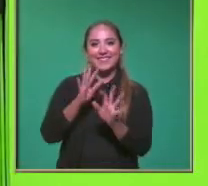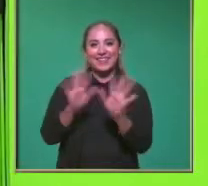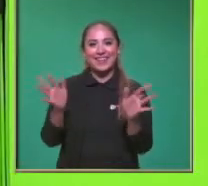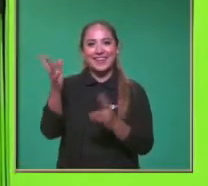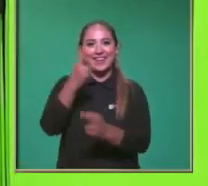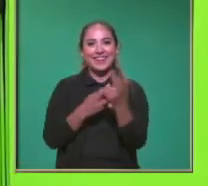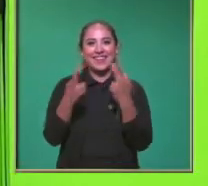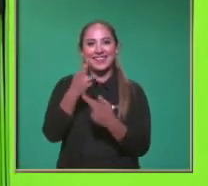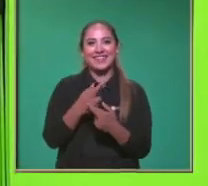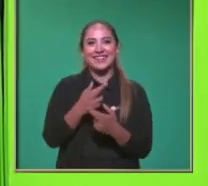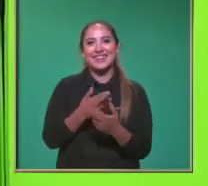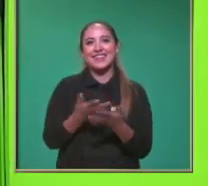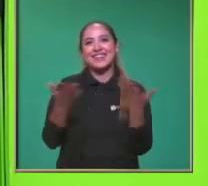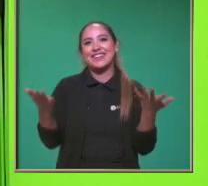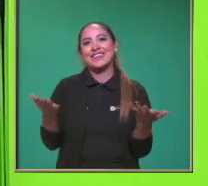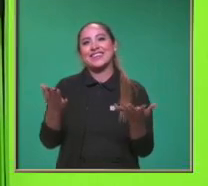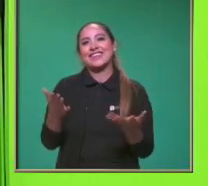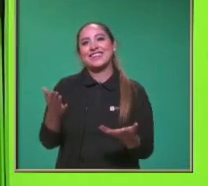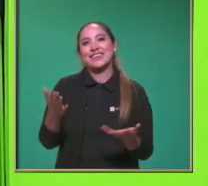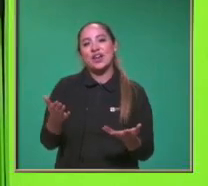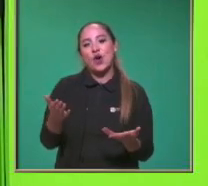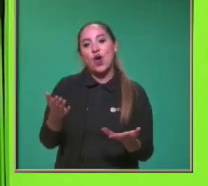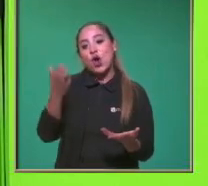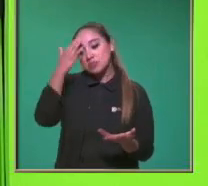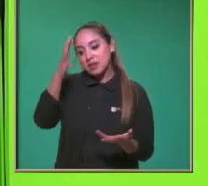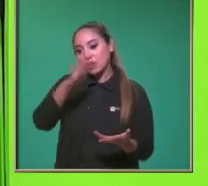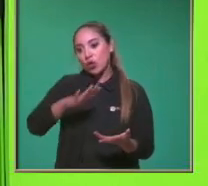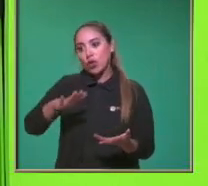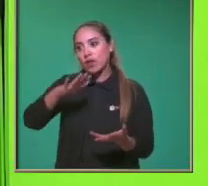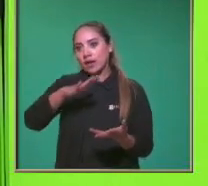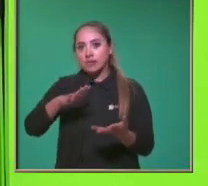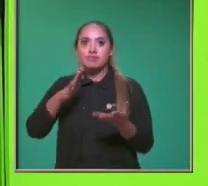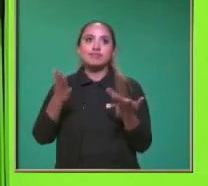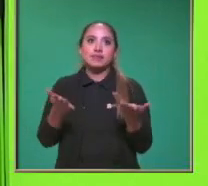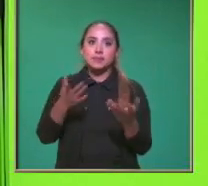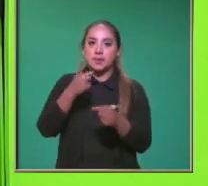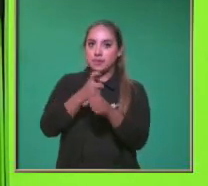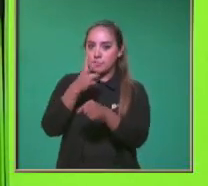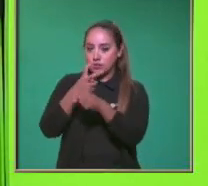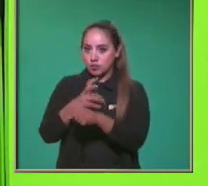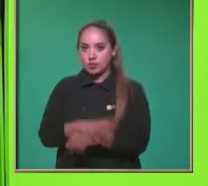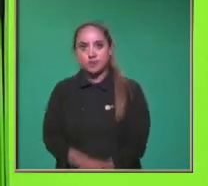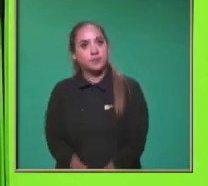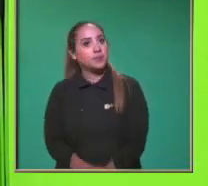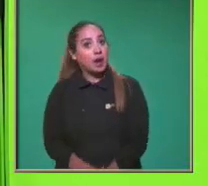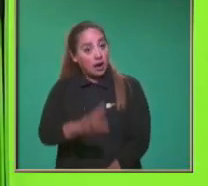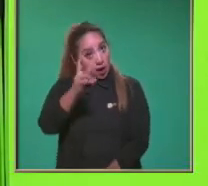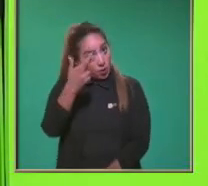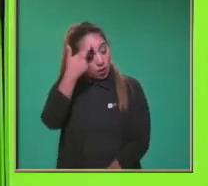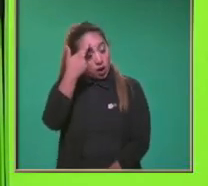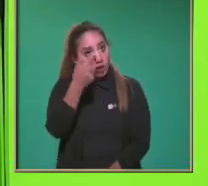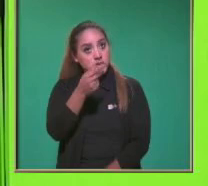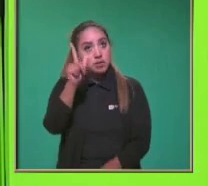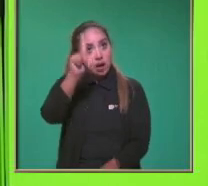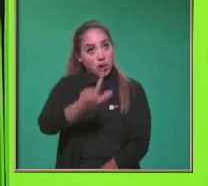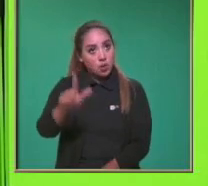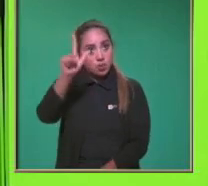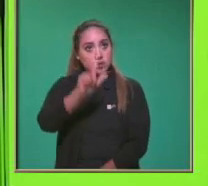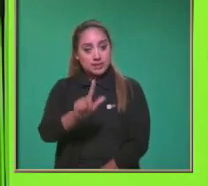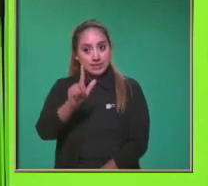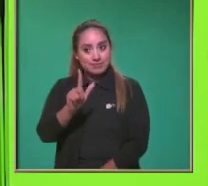Regresamos, ahora vamos a ver conocimiento del medio para primer y segundo grado. ¿Recuerdas que el día lunes vimos